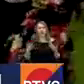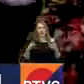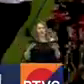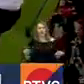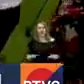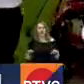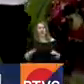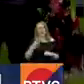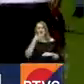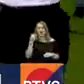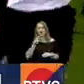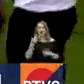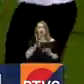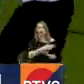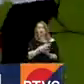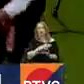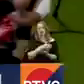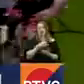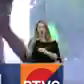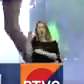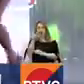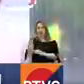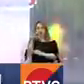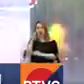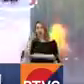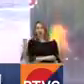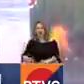compositores de los llanos colombo-venezolanos